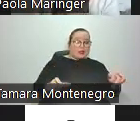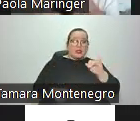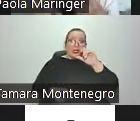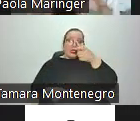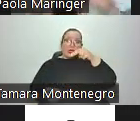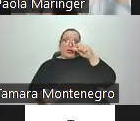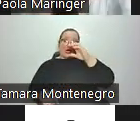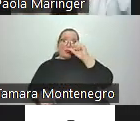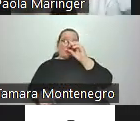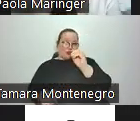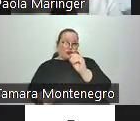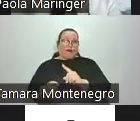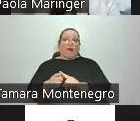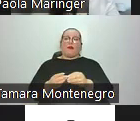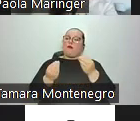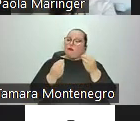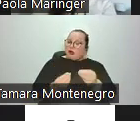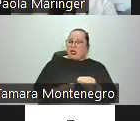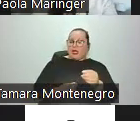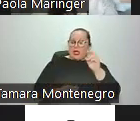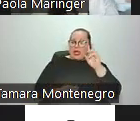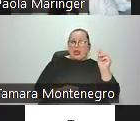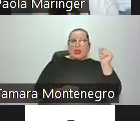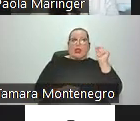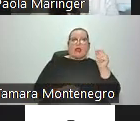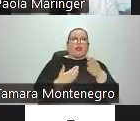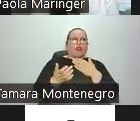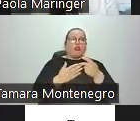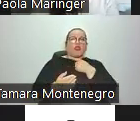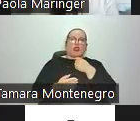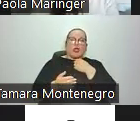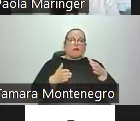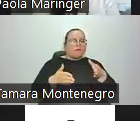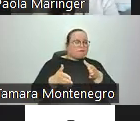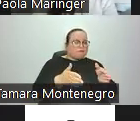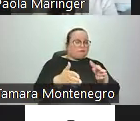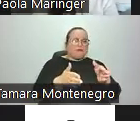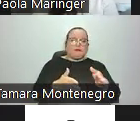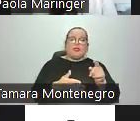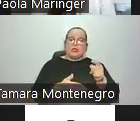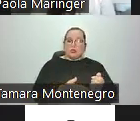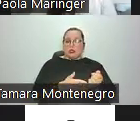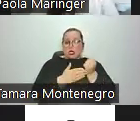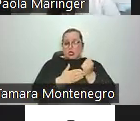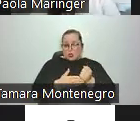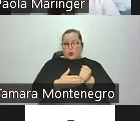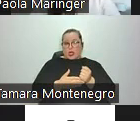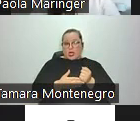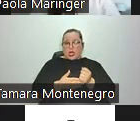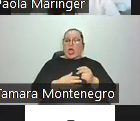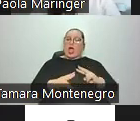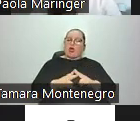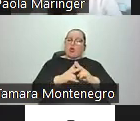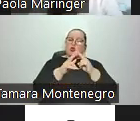Fernández. Y así uno tiene ciertas ideas de hacia dónde quiere ir uno. Y eso te va ayudando a construirlo